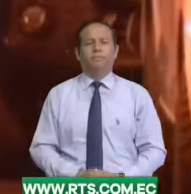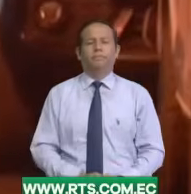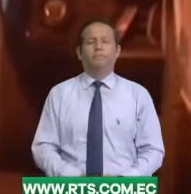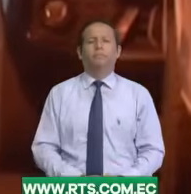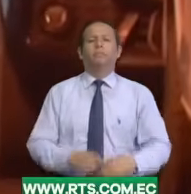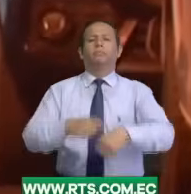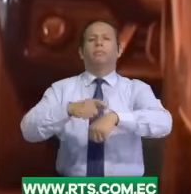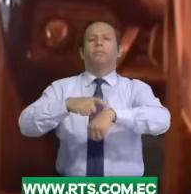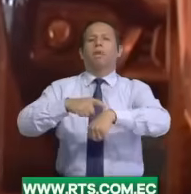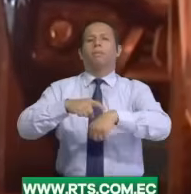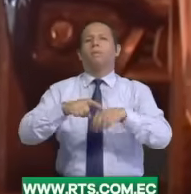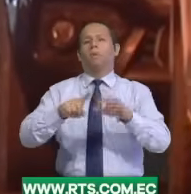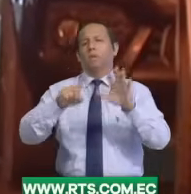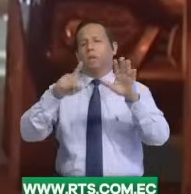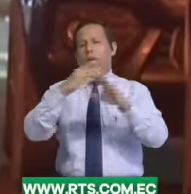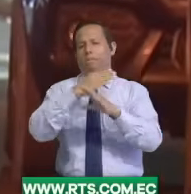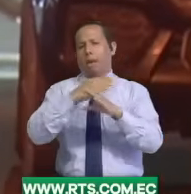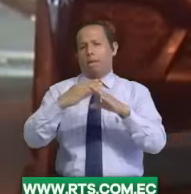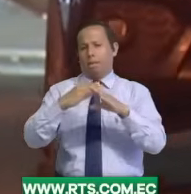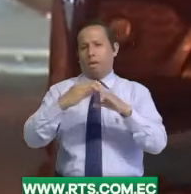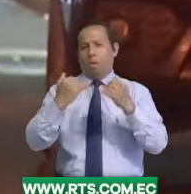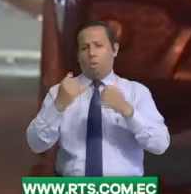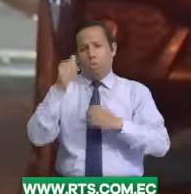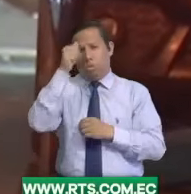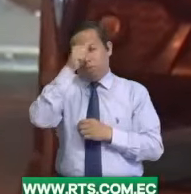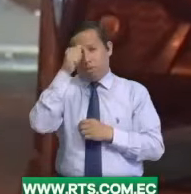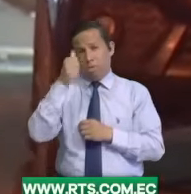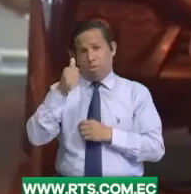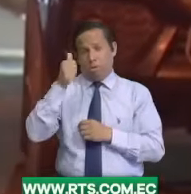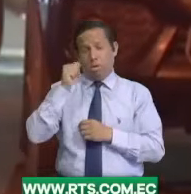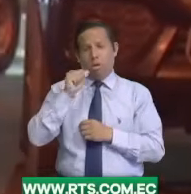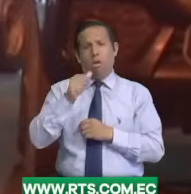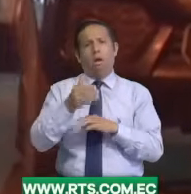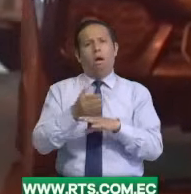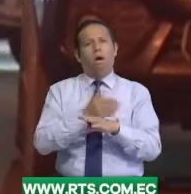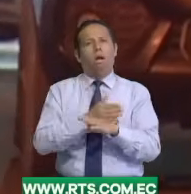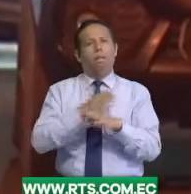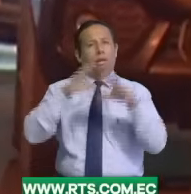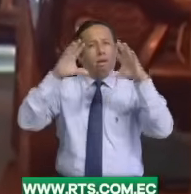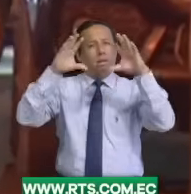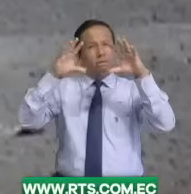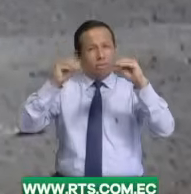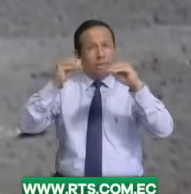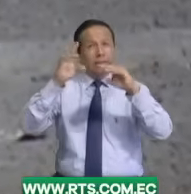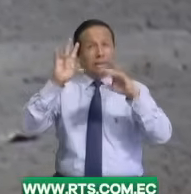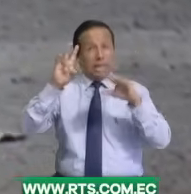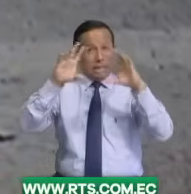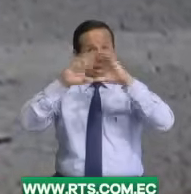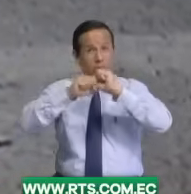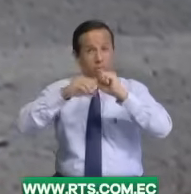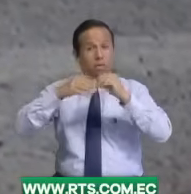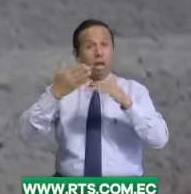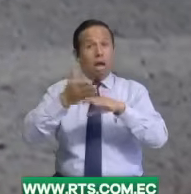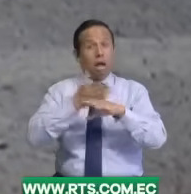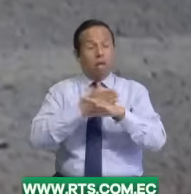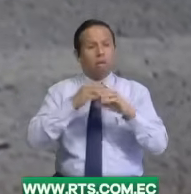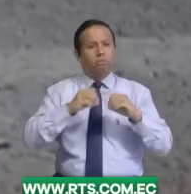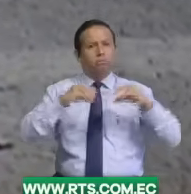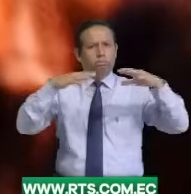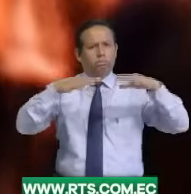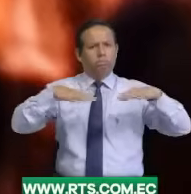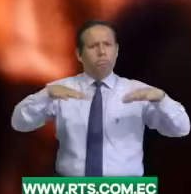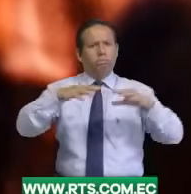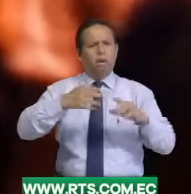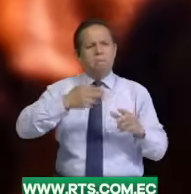Eran las 18 horas con 30 minutos de este domingo, media hora antes del corte de energía, cuando escucharon múltiples disparos y luego vieron